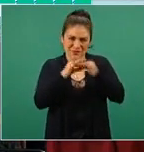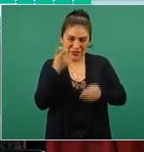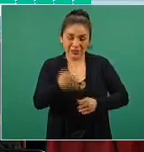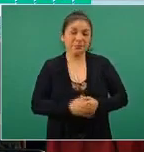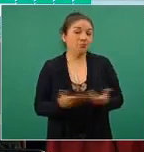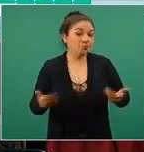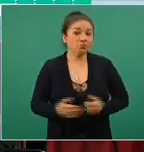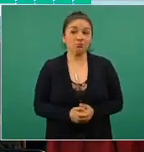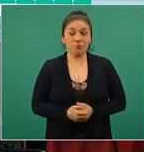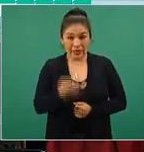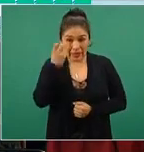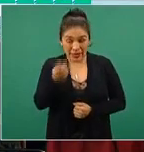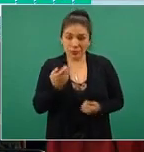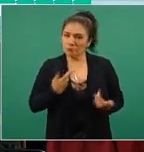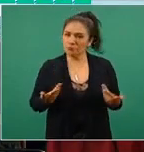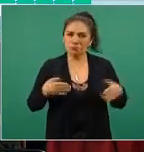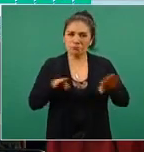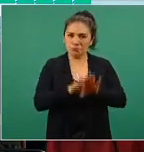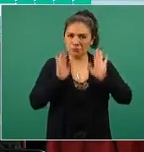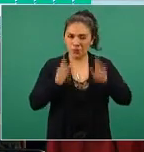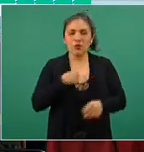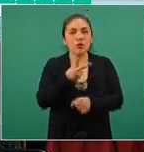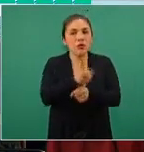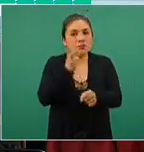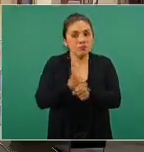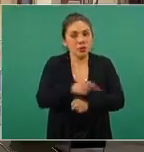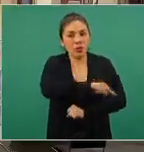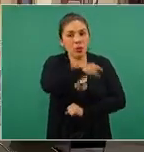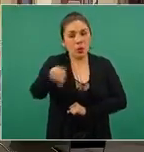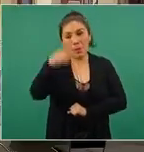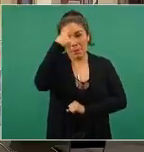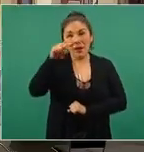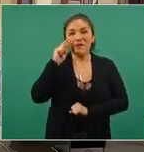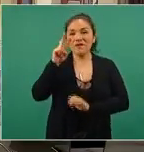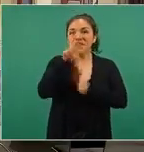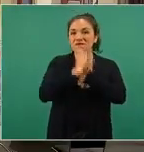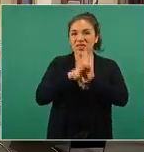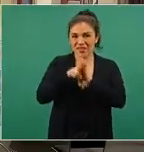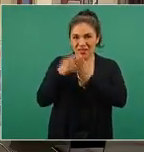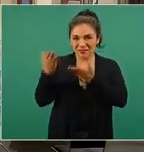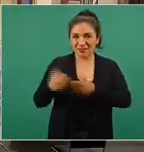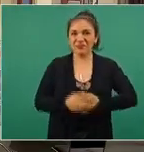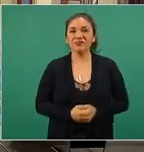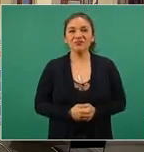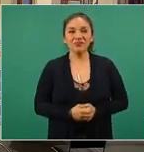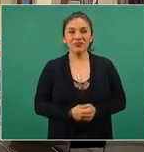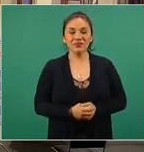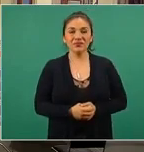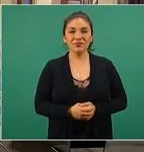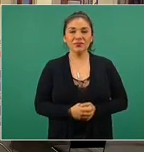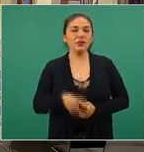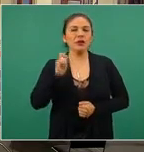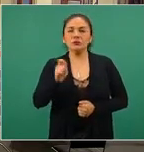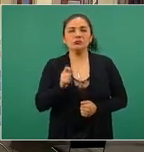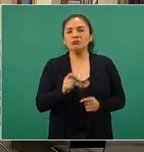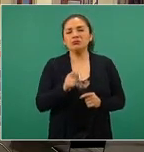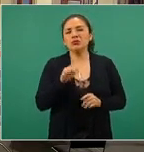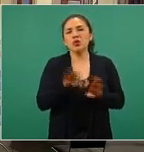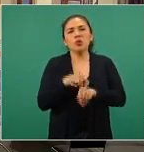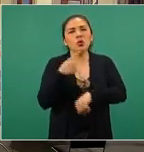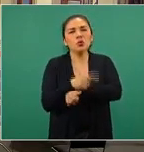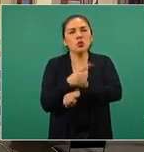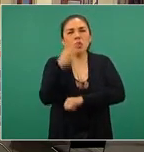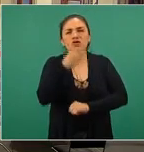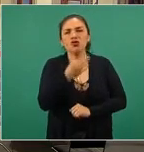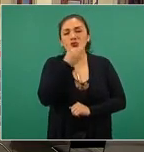Y bueno, con eso concluiría. Los invitaría a ver un video, ¿verdad?, de menos de 2 minutos